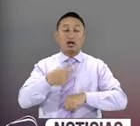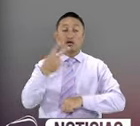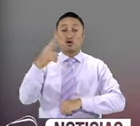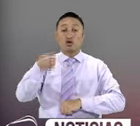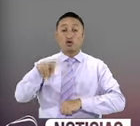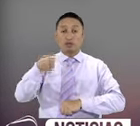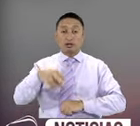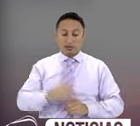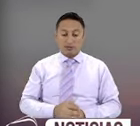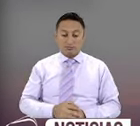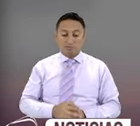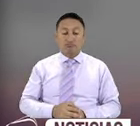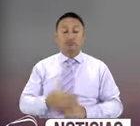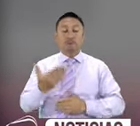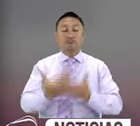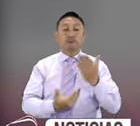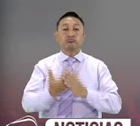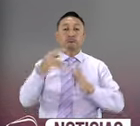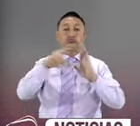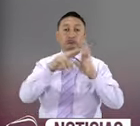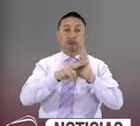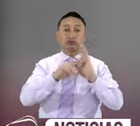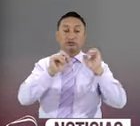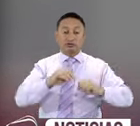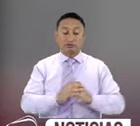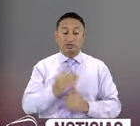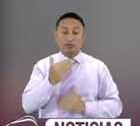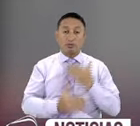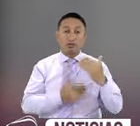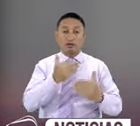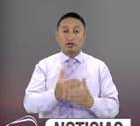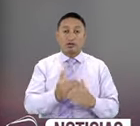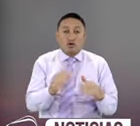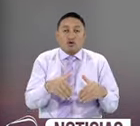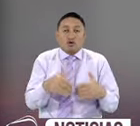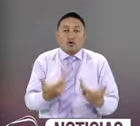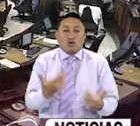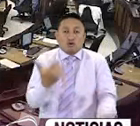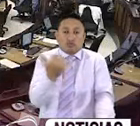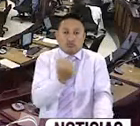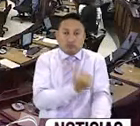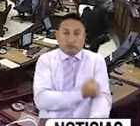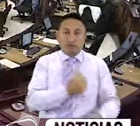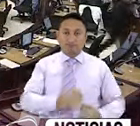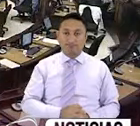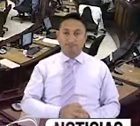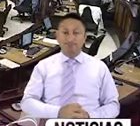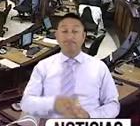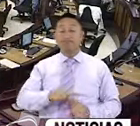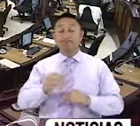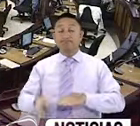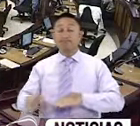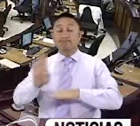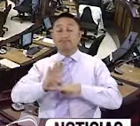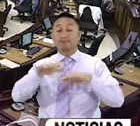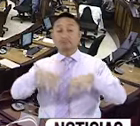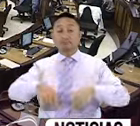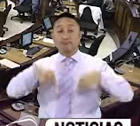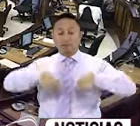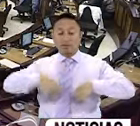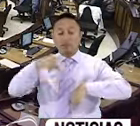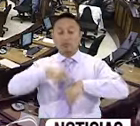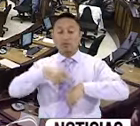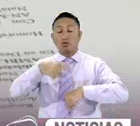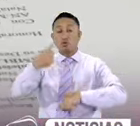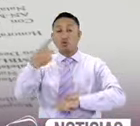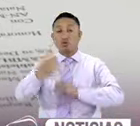expida un reglamento que regule el procedimiento para la aplicación de la eutanasia. Tras aquello, la Asamblea Nacional, en un plazo máximo de 1 año,